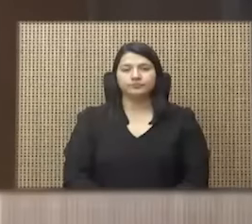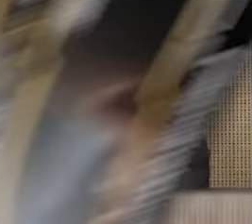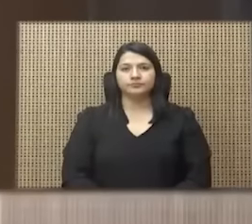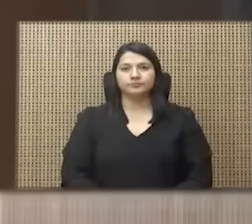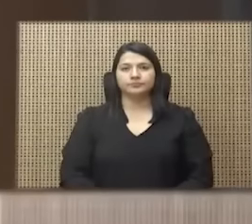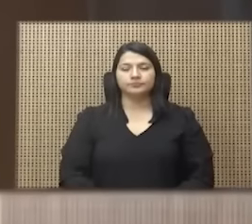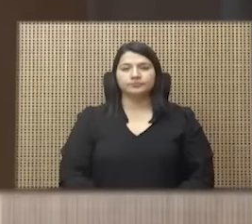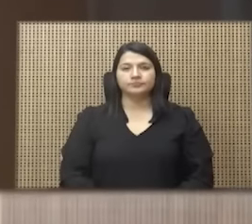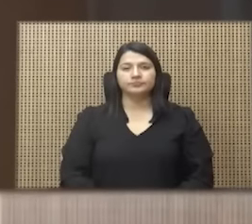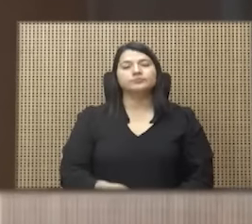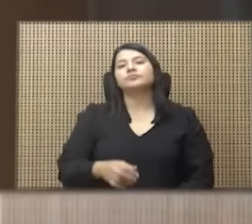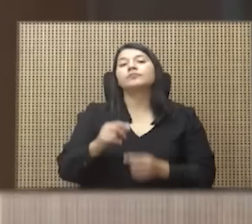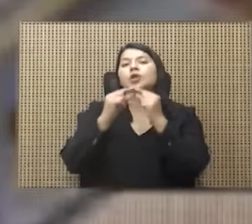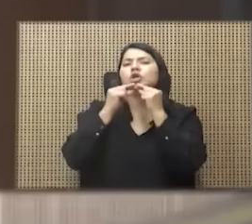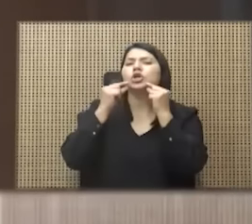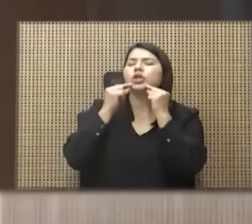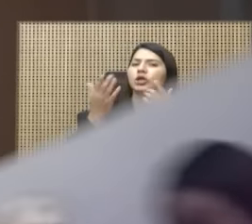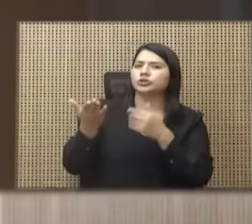Rodrigo Chávez,